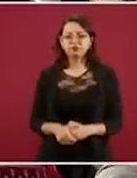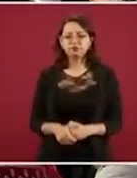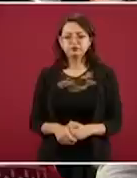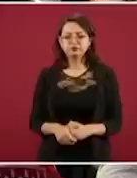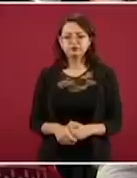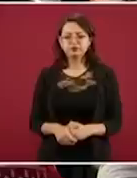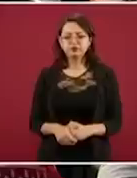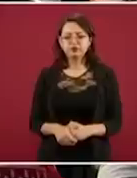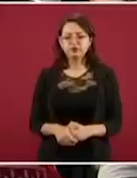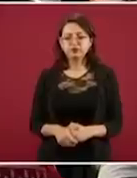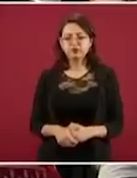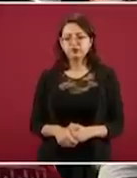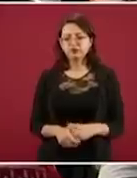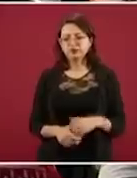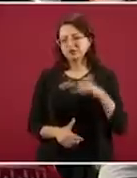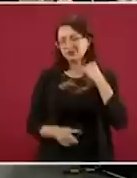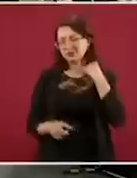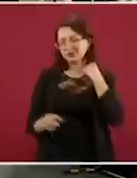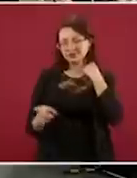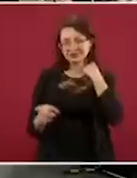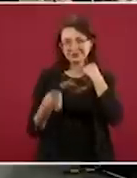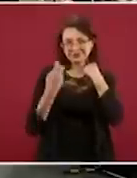Por alusiones.